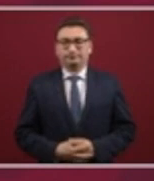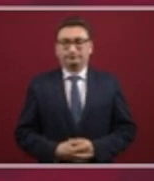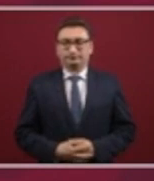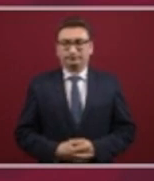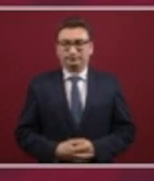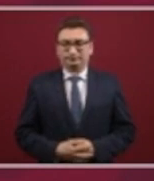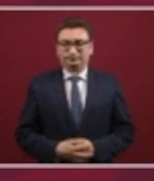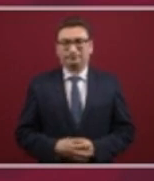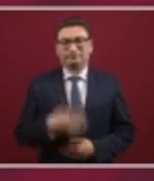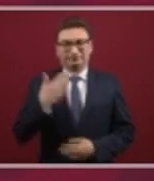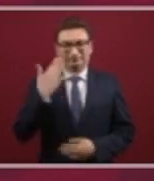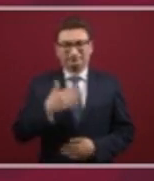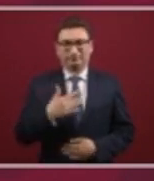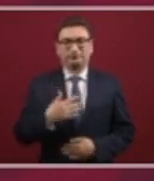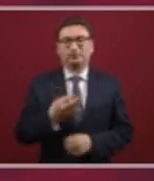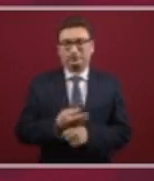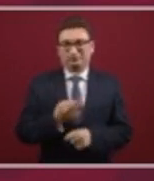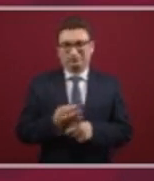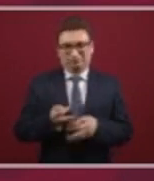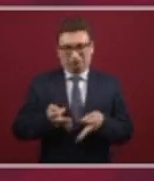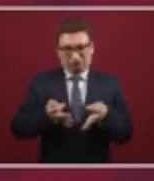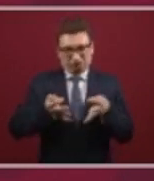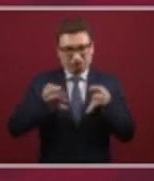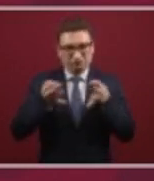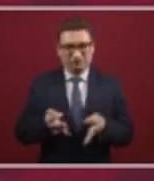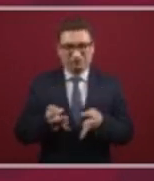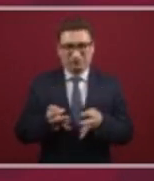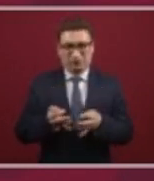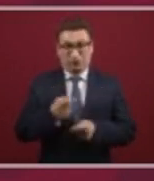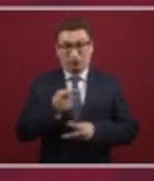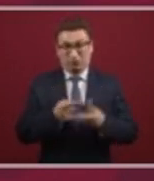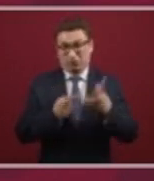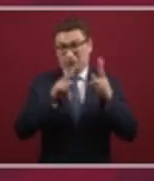es calidad, no cantidad.